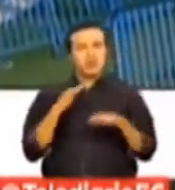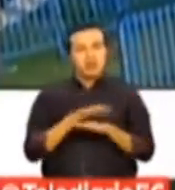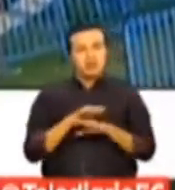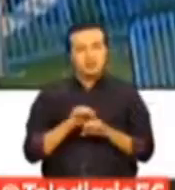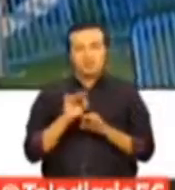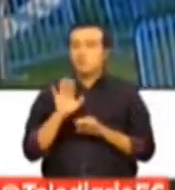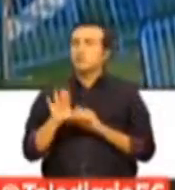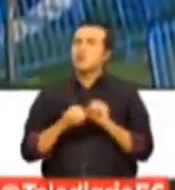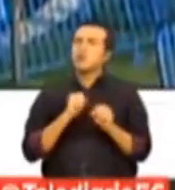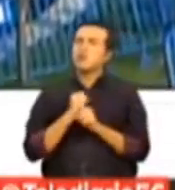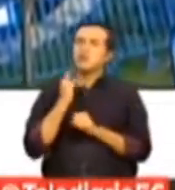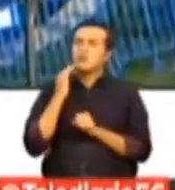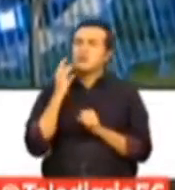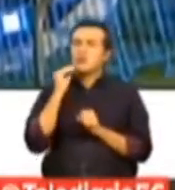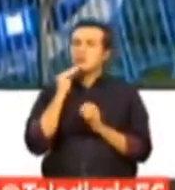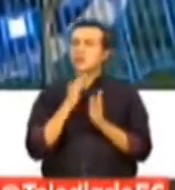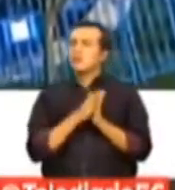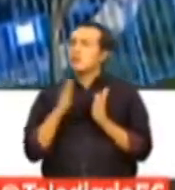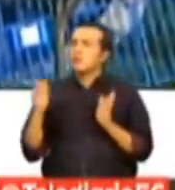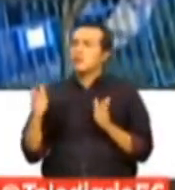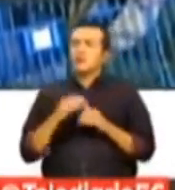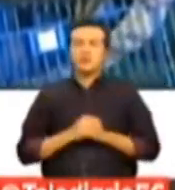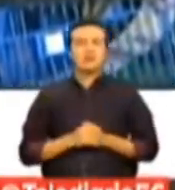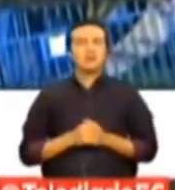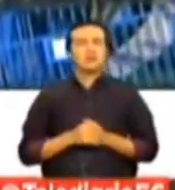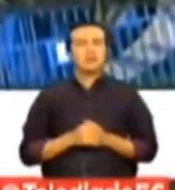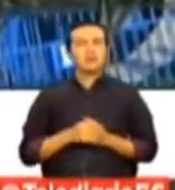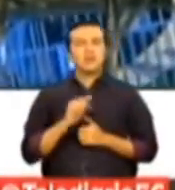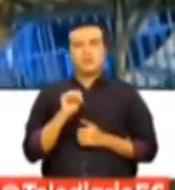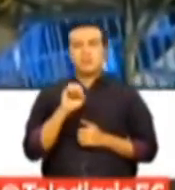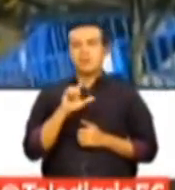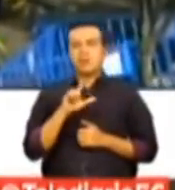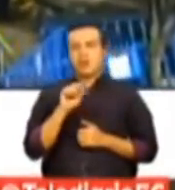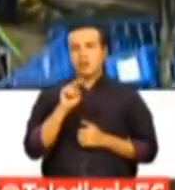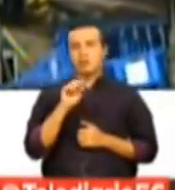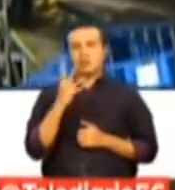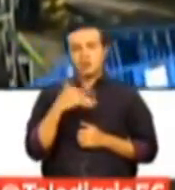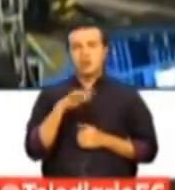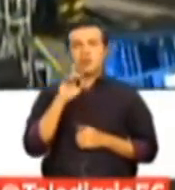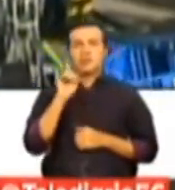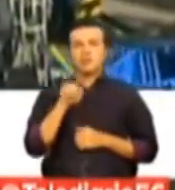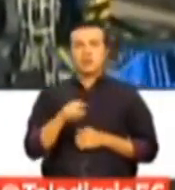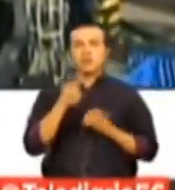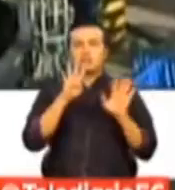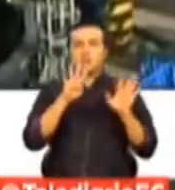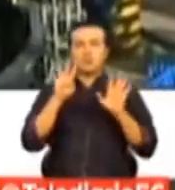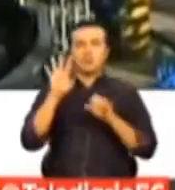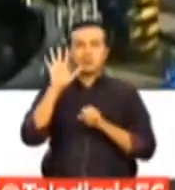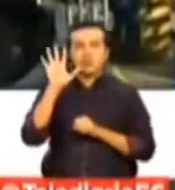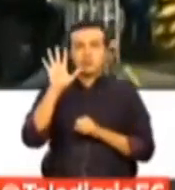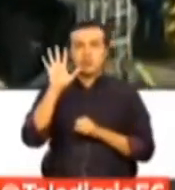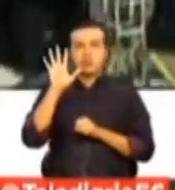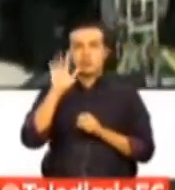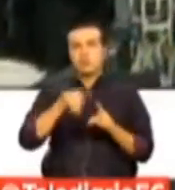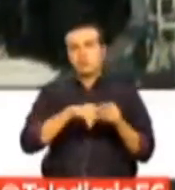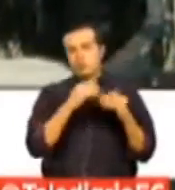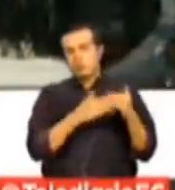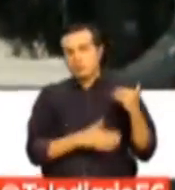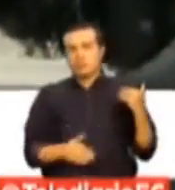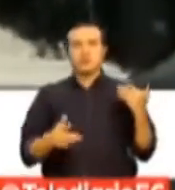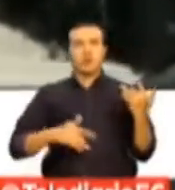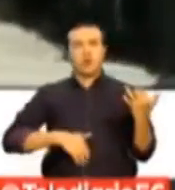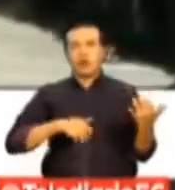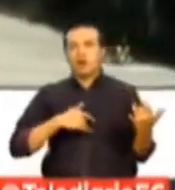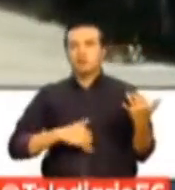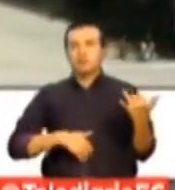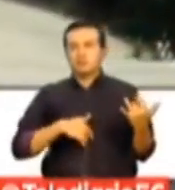tarde. ¿Cuántos años de trayectoria, Malón? Y Malón tiene ya desde el año 95 que venimos tocando,